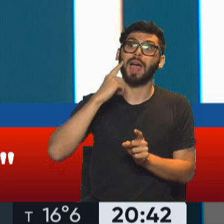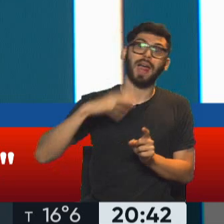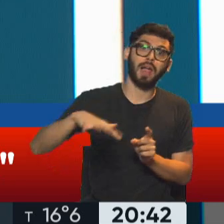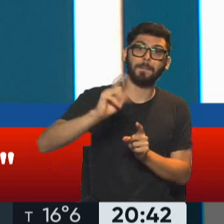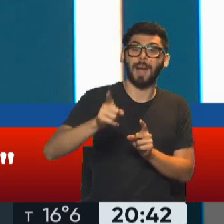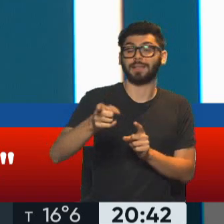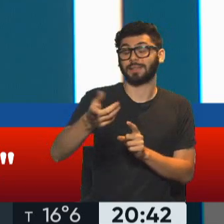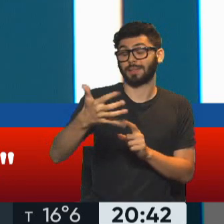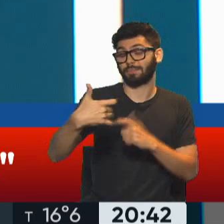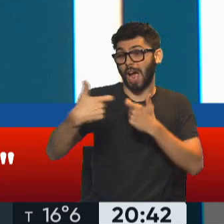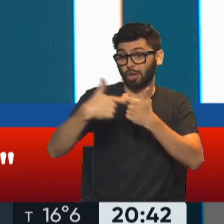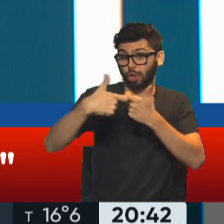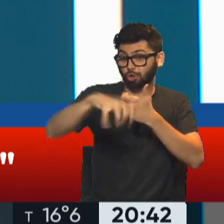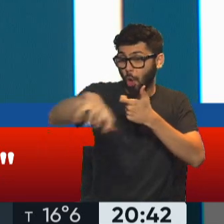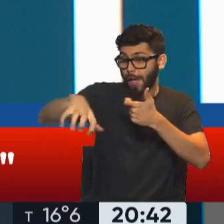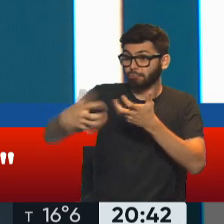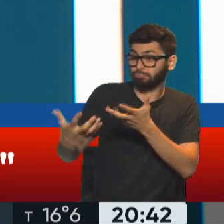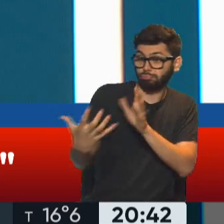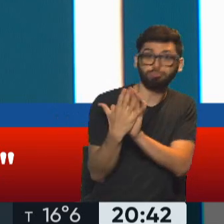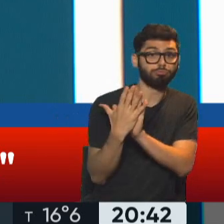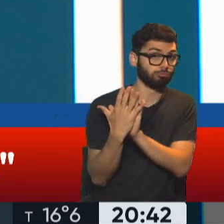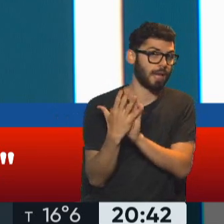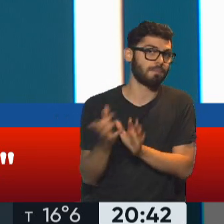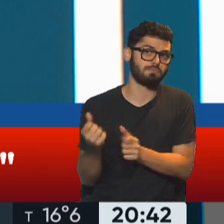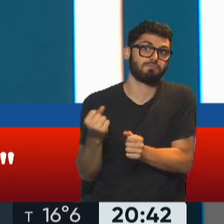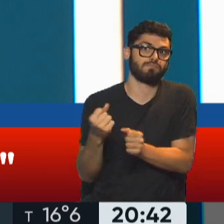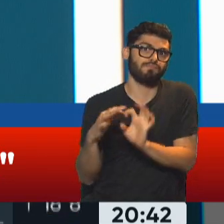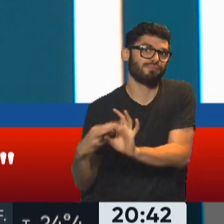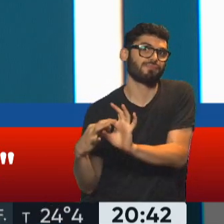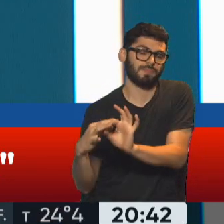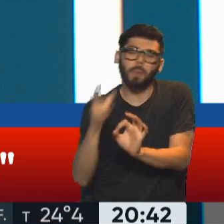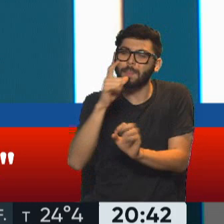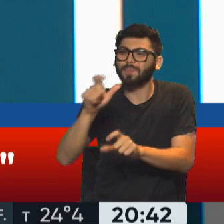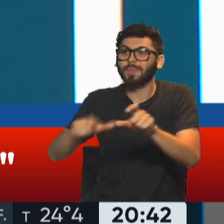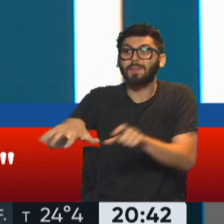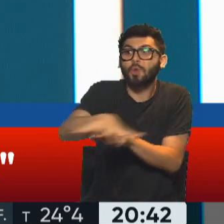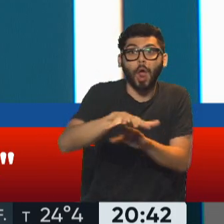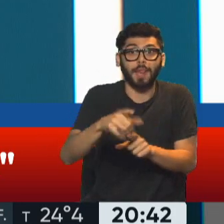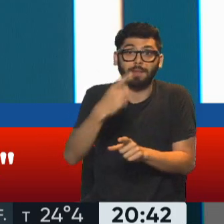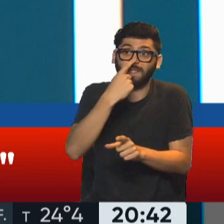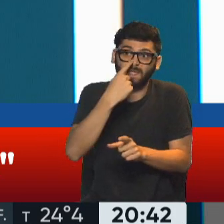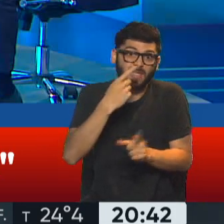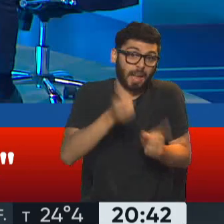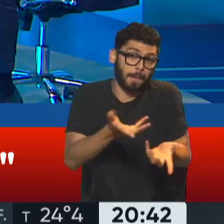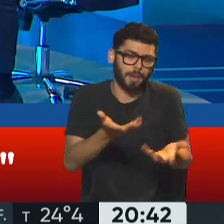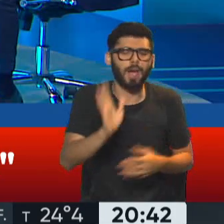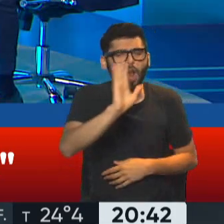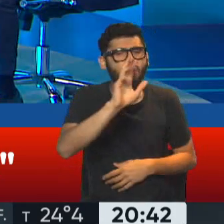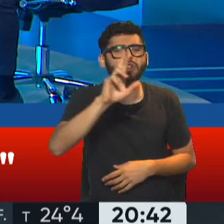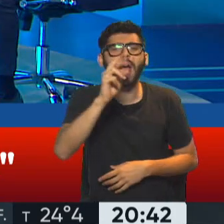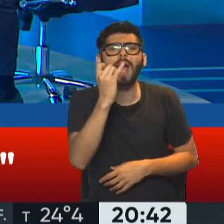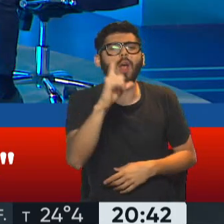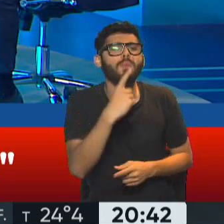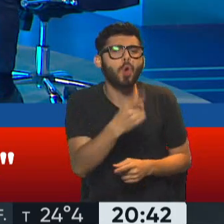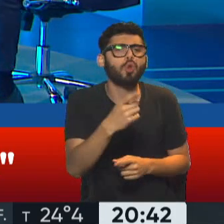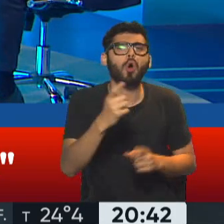asociaciones de la sociedad civil. Me parece que el ciudadano también está preocupado por eso y aporta su gran Raúl, ahora, el gran problema ha